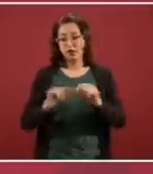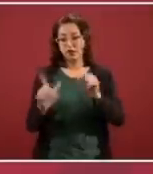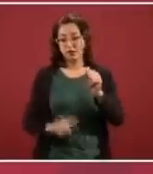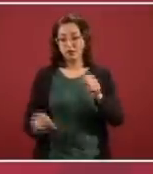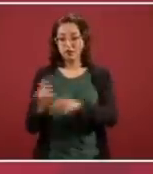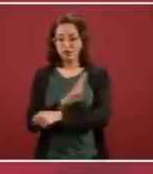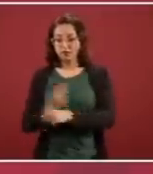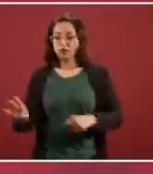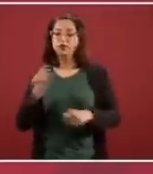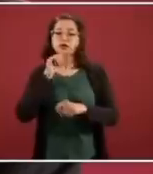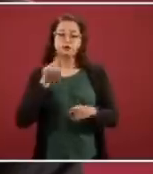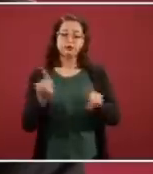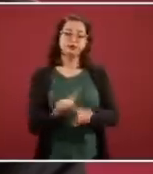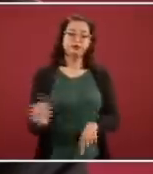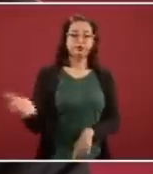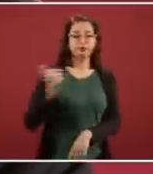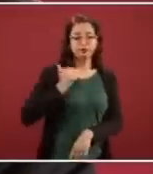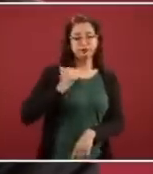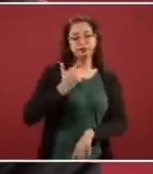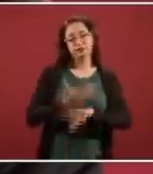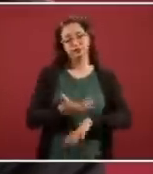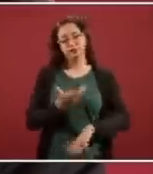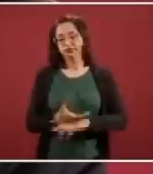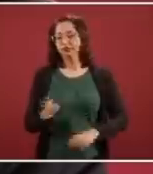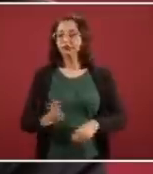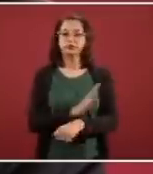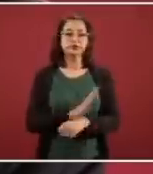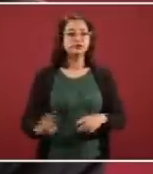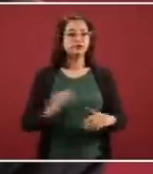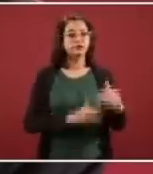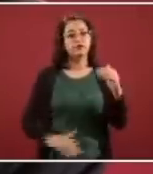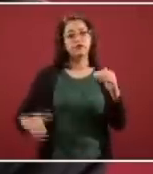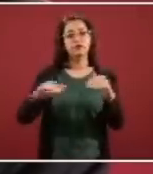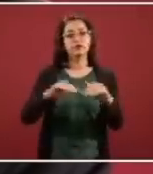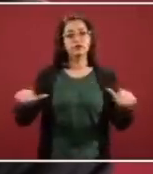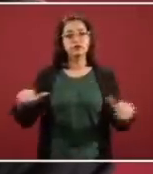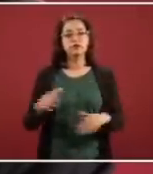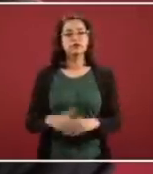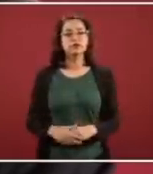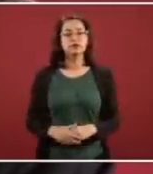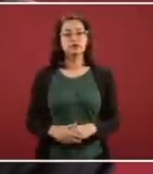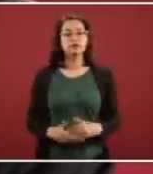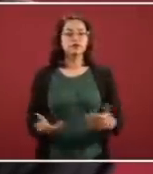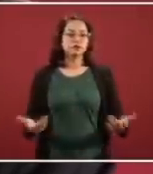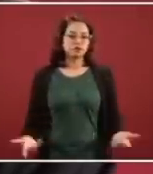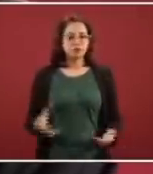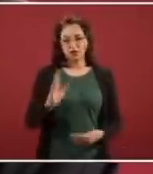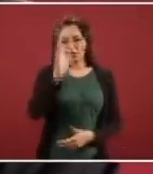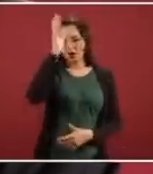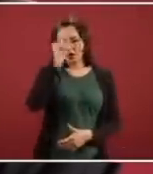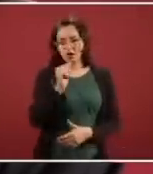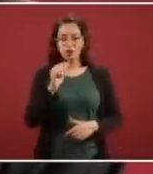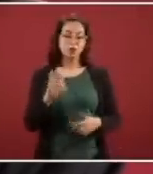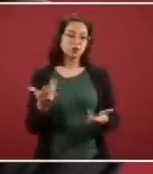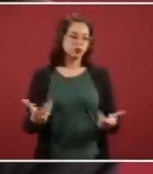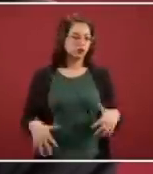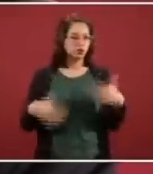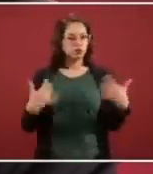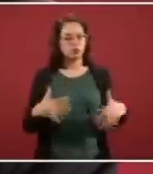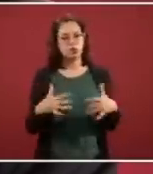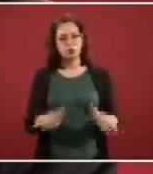México, también a Canadá, a Estados Unidos. Es un tratado de dimensión mundial